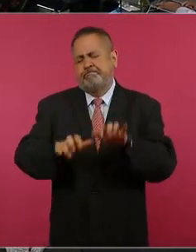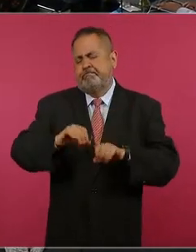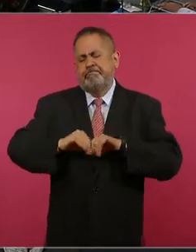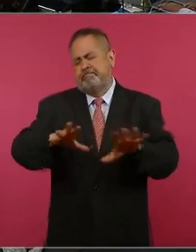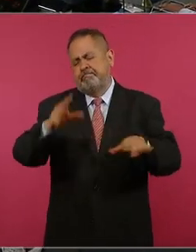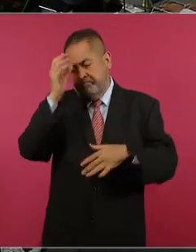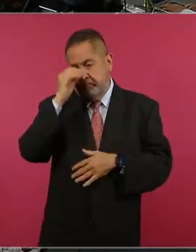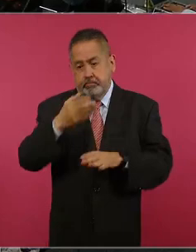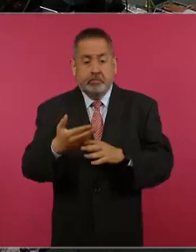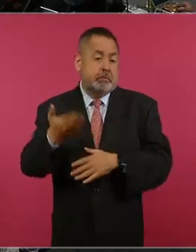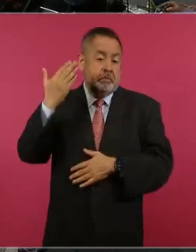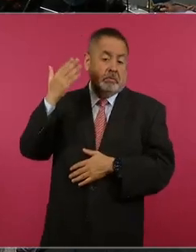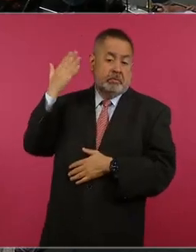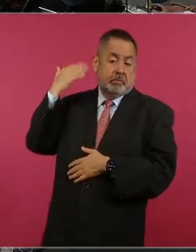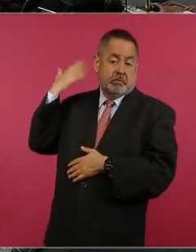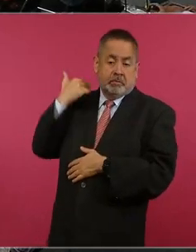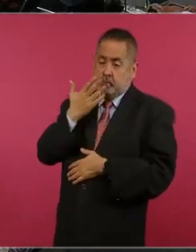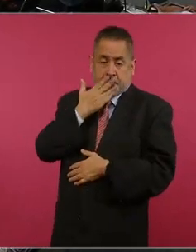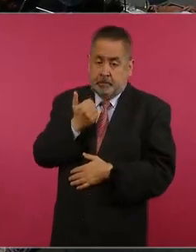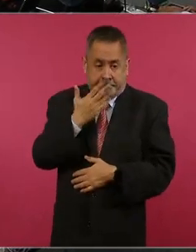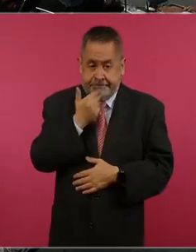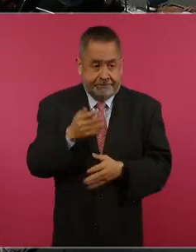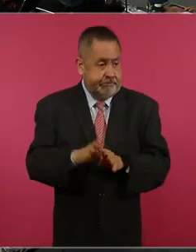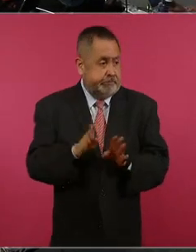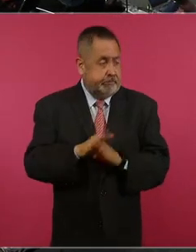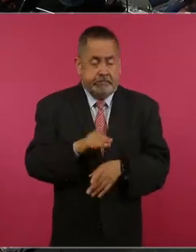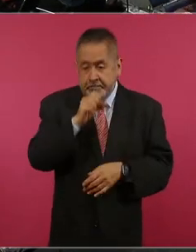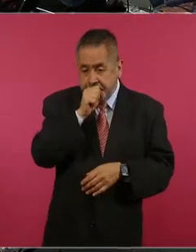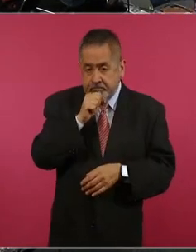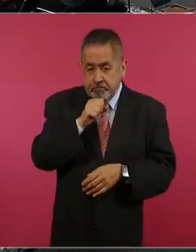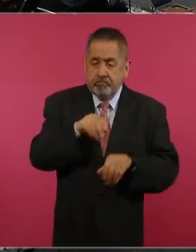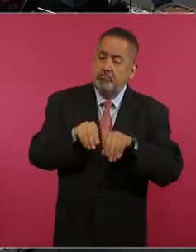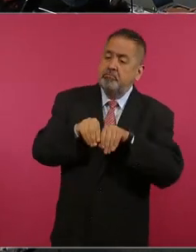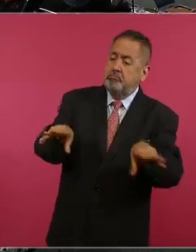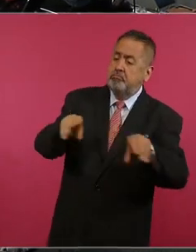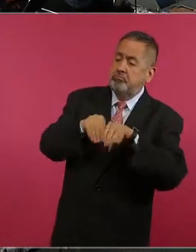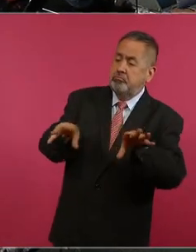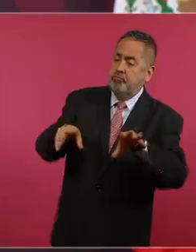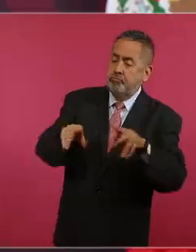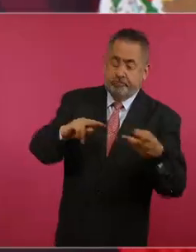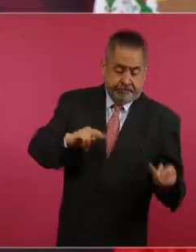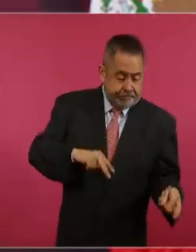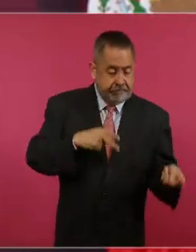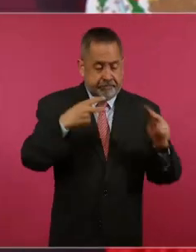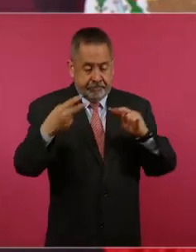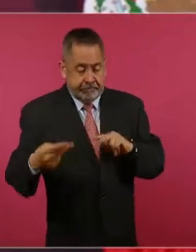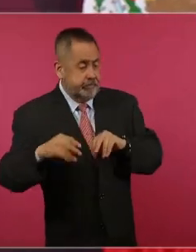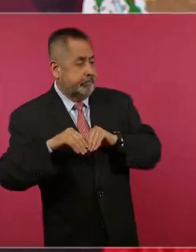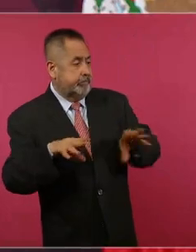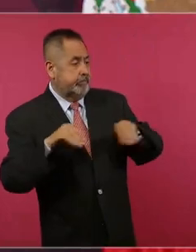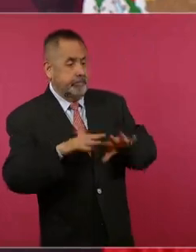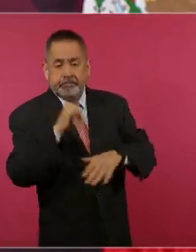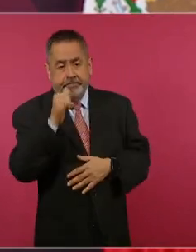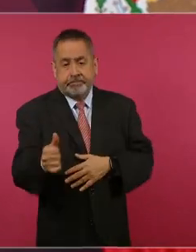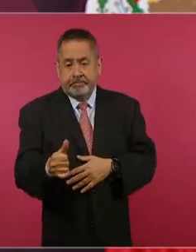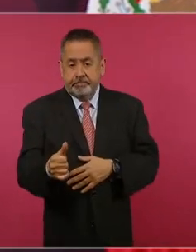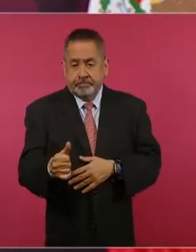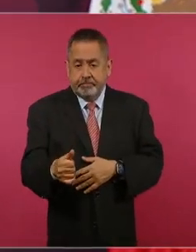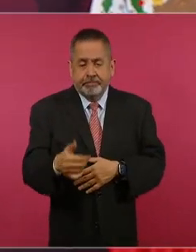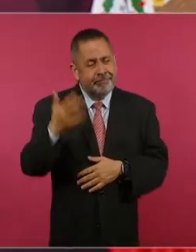había nada de eso. Era esto. Imagínense si esos